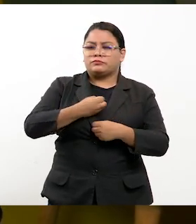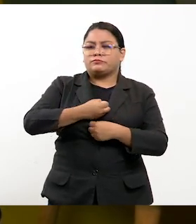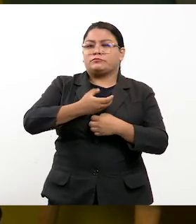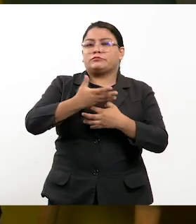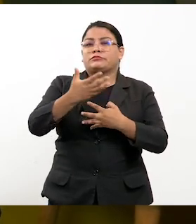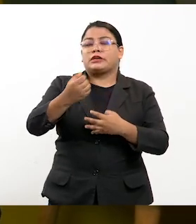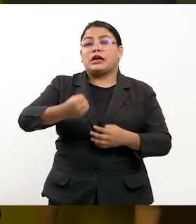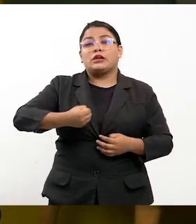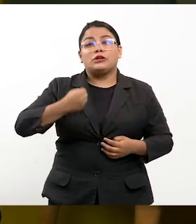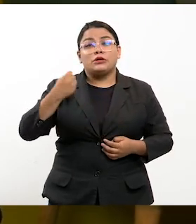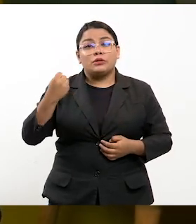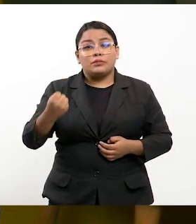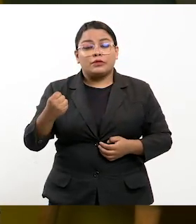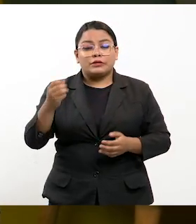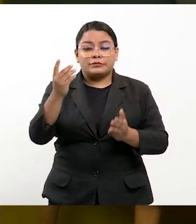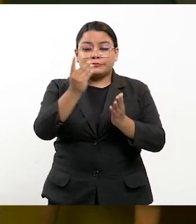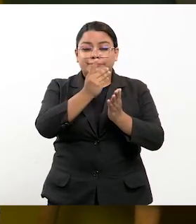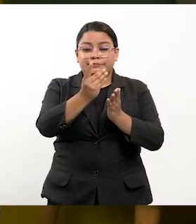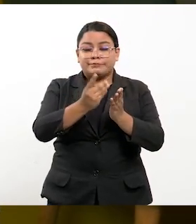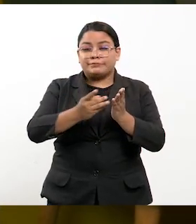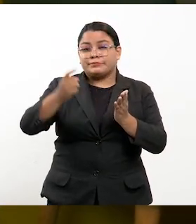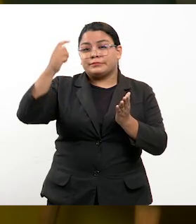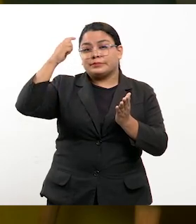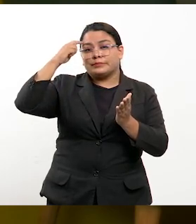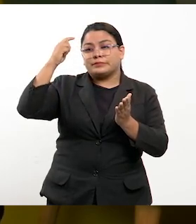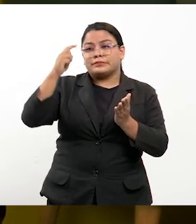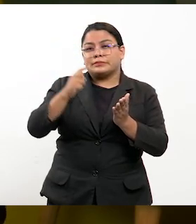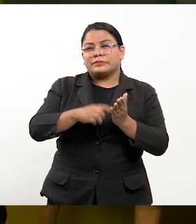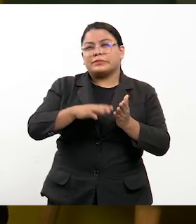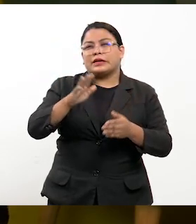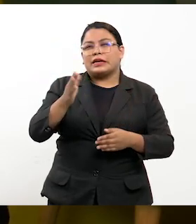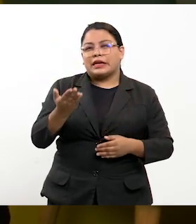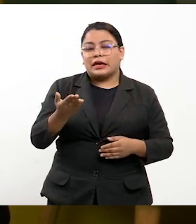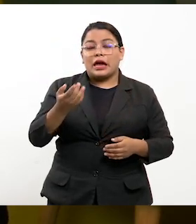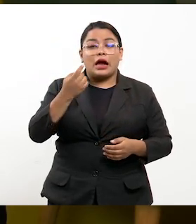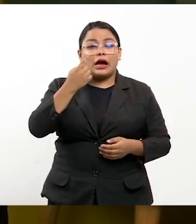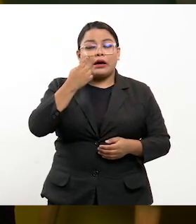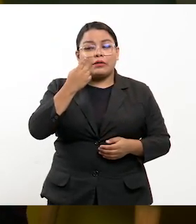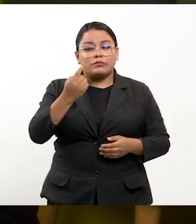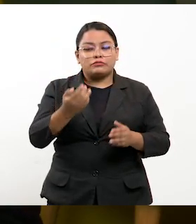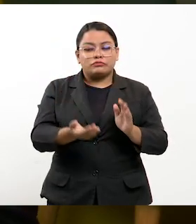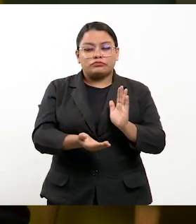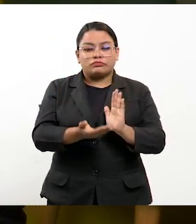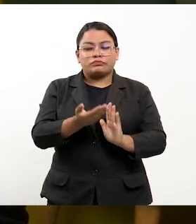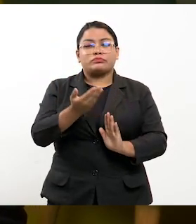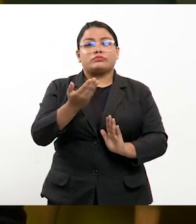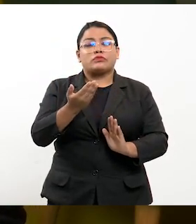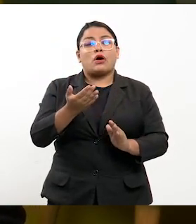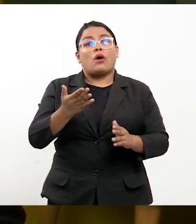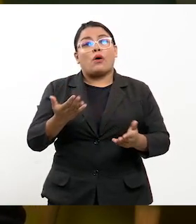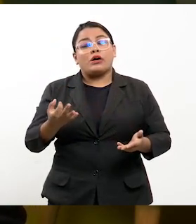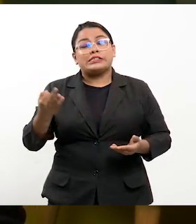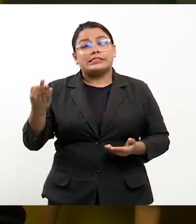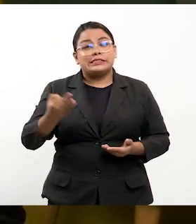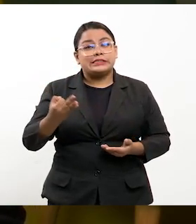algo importante en el diseño de las pruebas. Y es el hecho de que vamos a desarrollar o